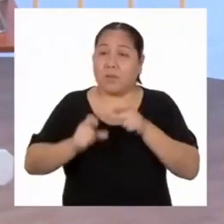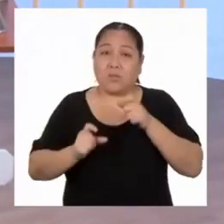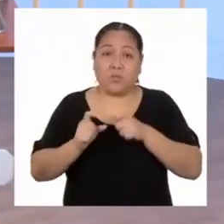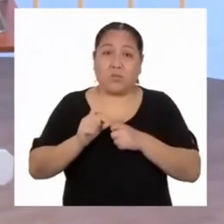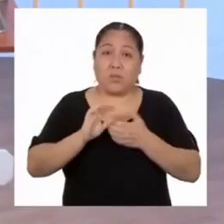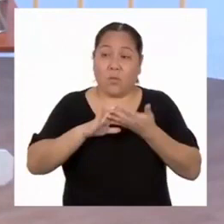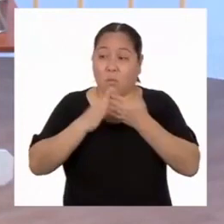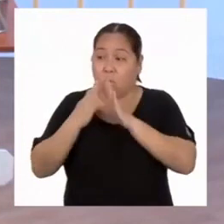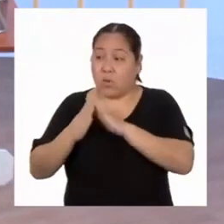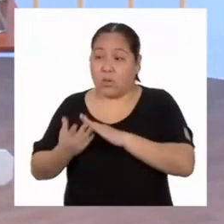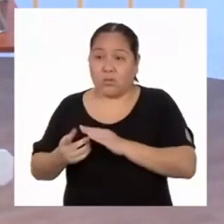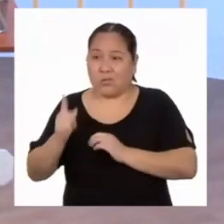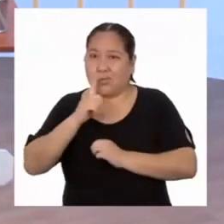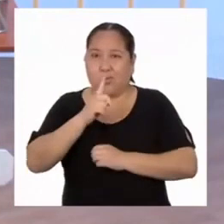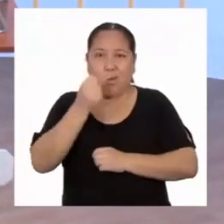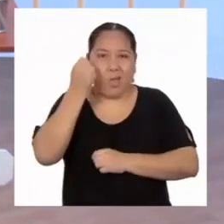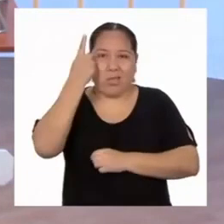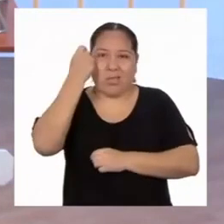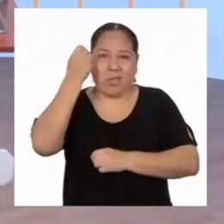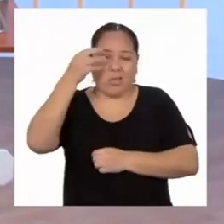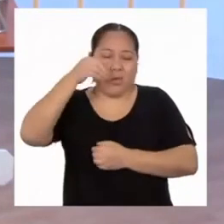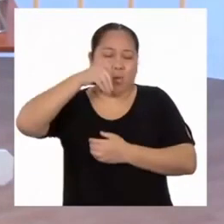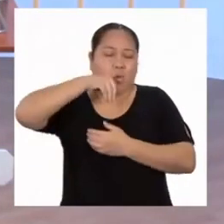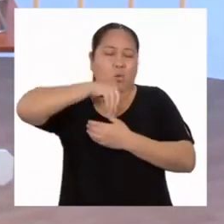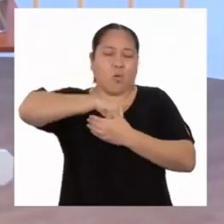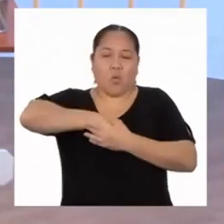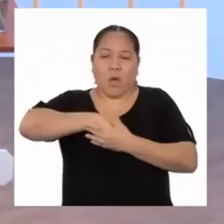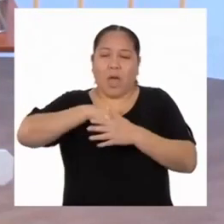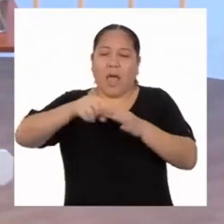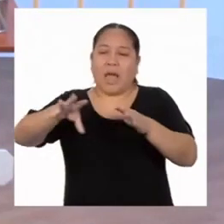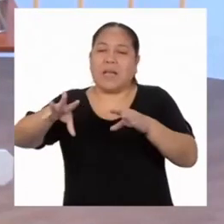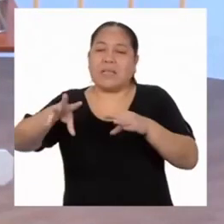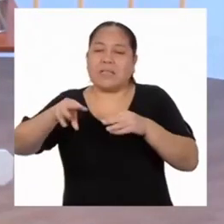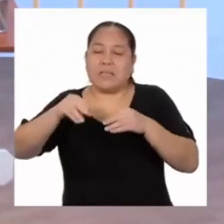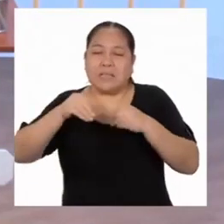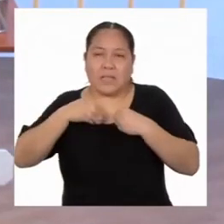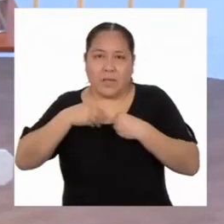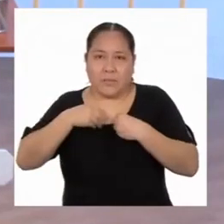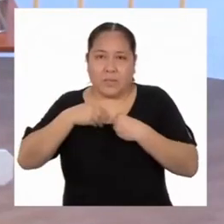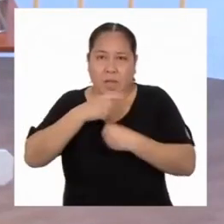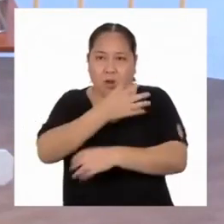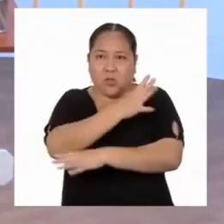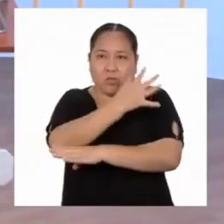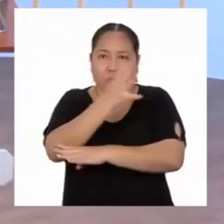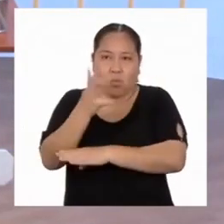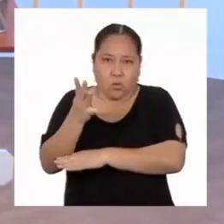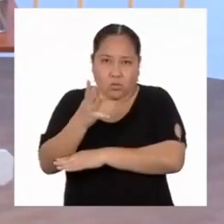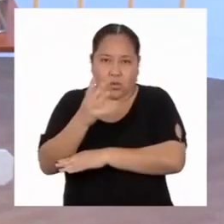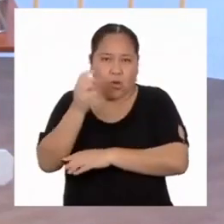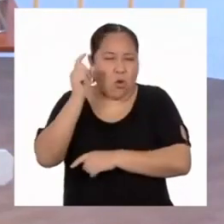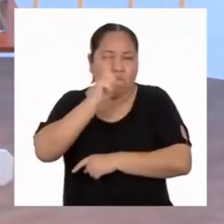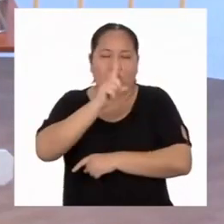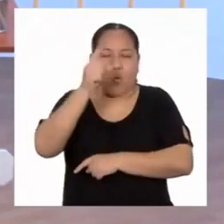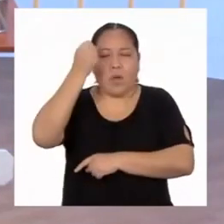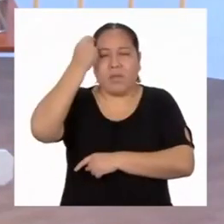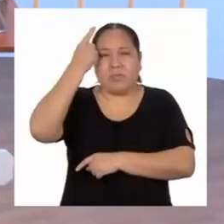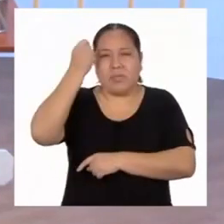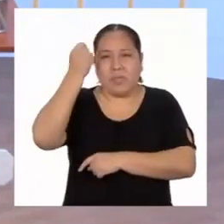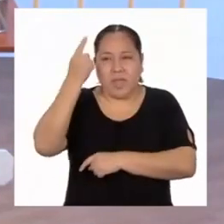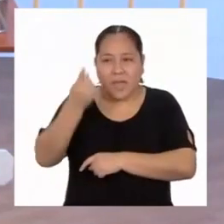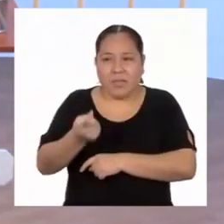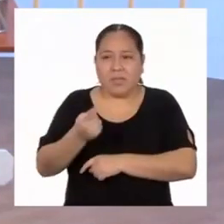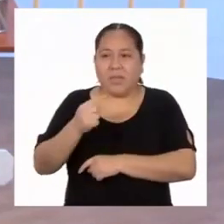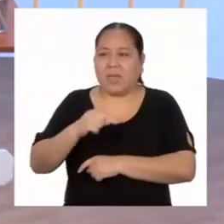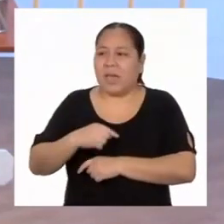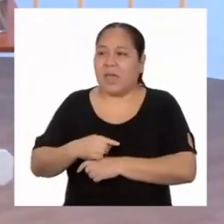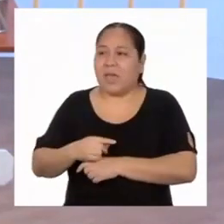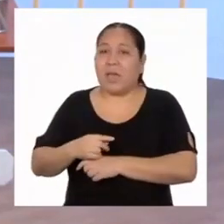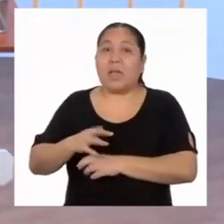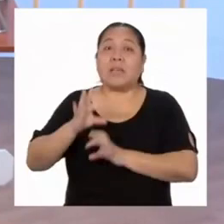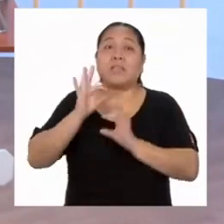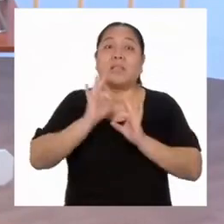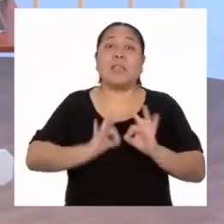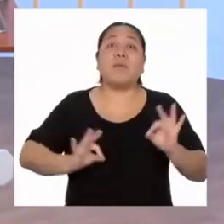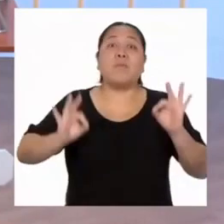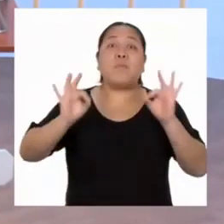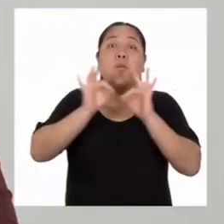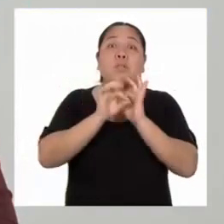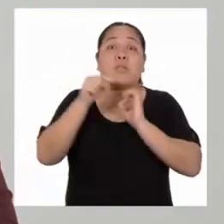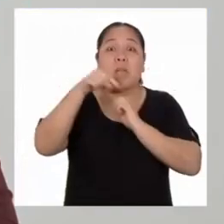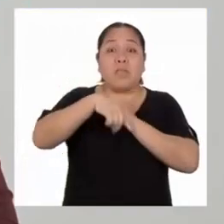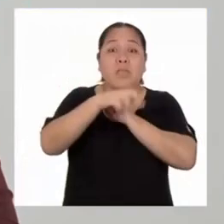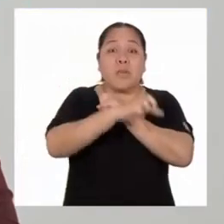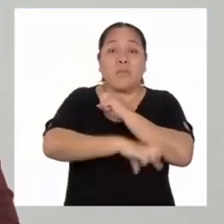todavía no ha interiorizado a los bosques como una visión del país, o que aún no comprende que somos una potencia mundial en cobertura de